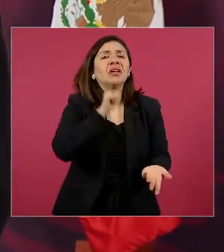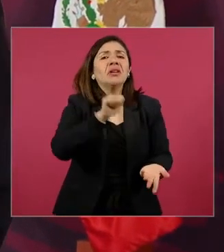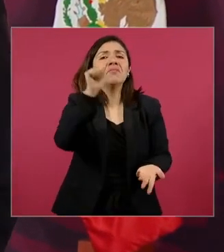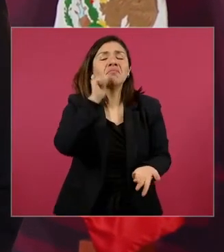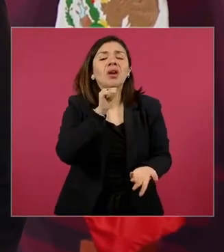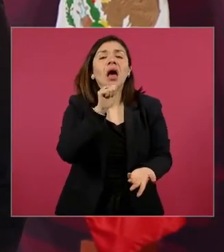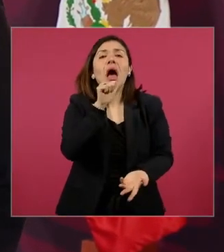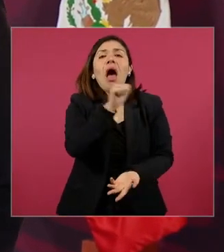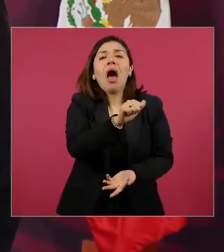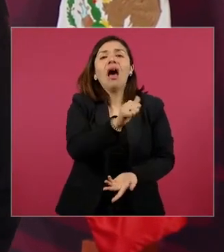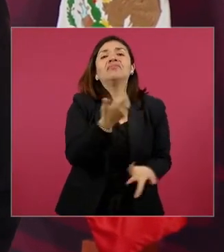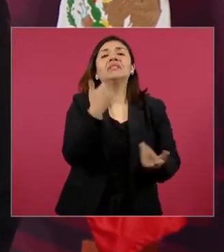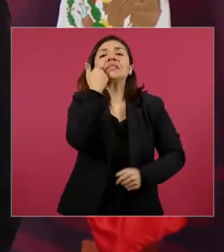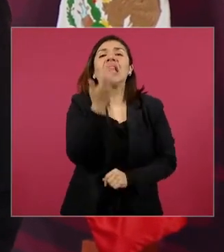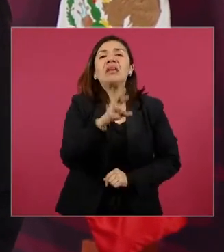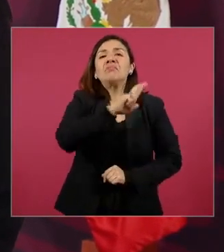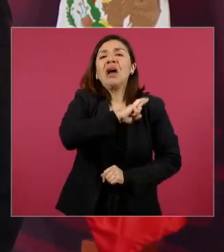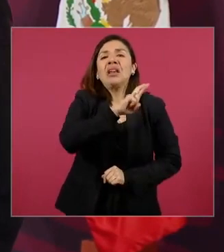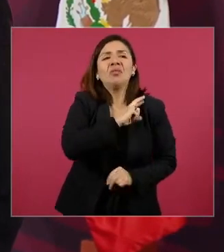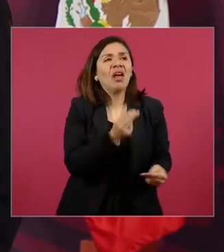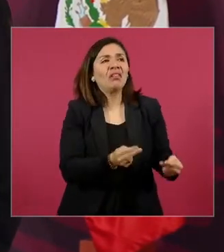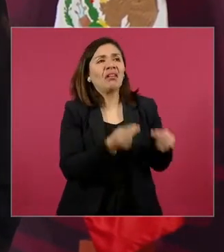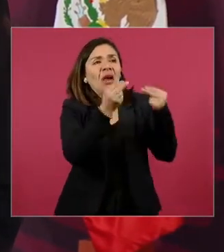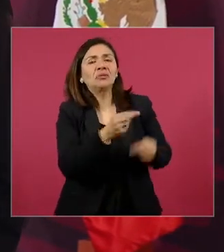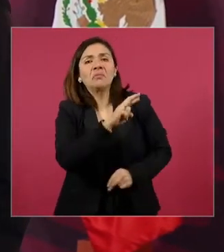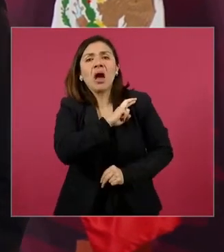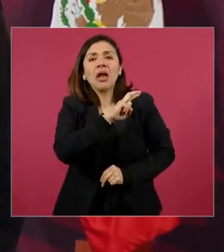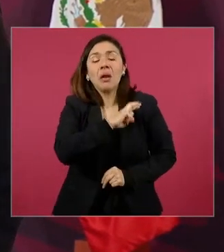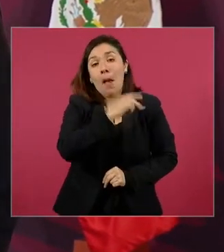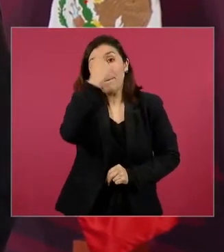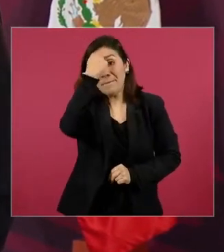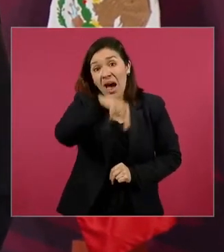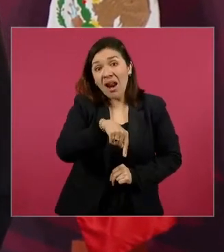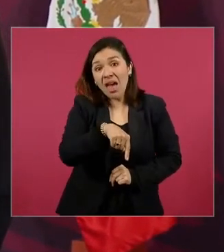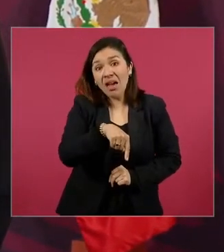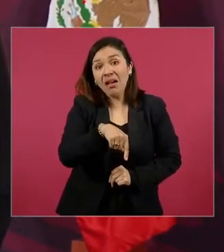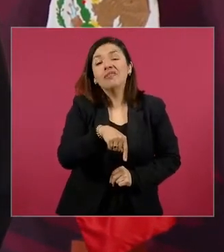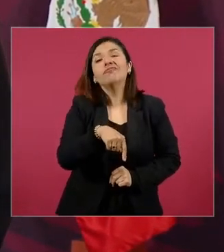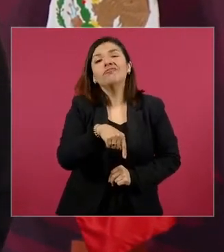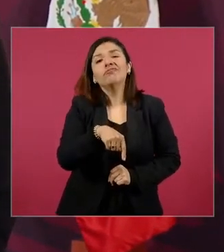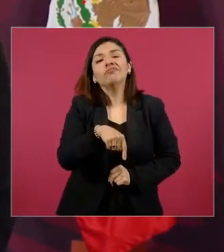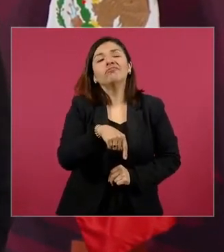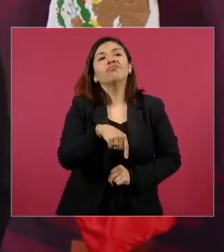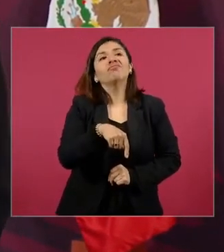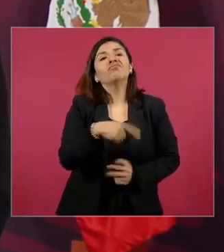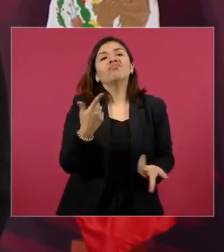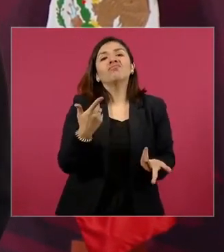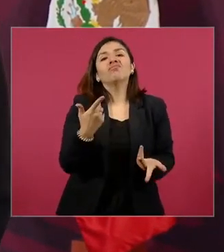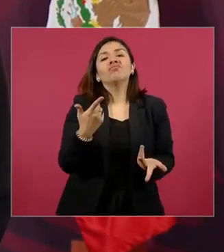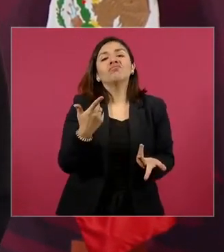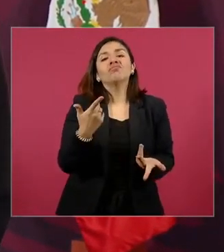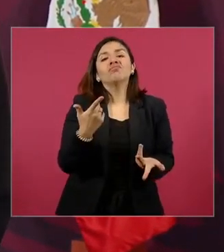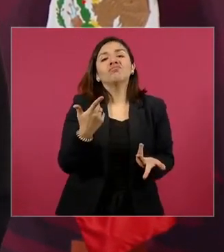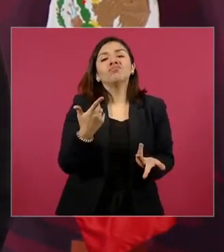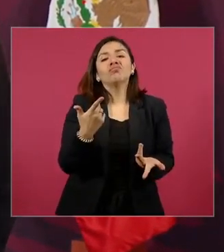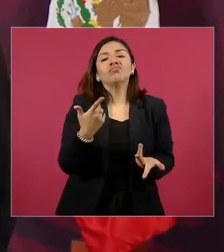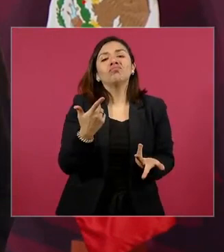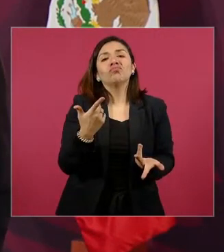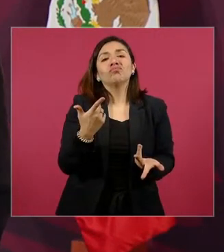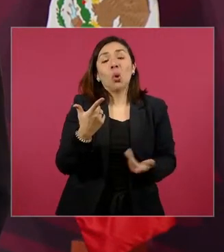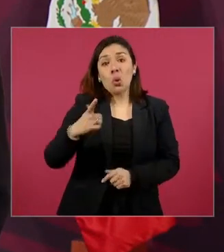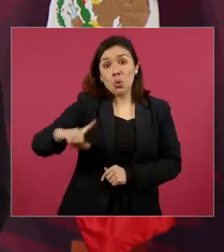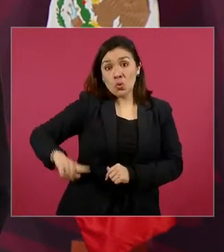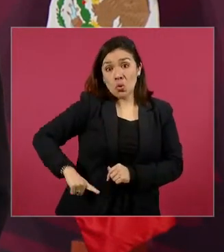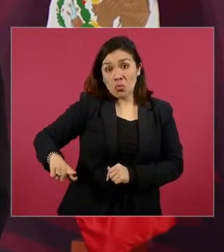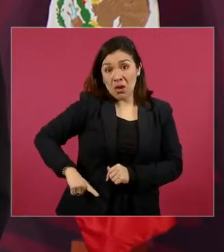de las privatizaciones. Para él, el Estado no debería